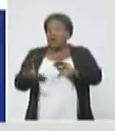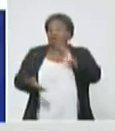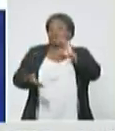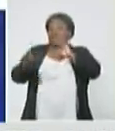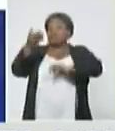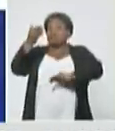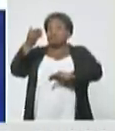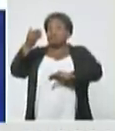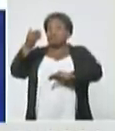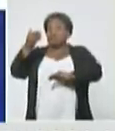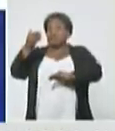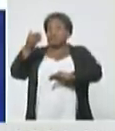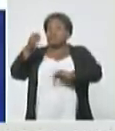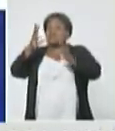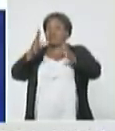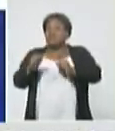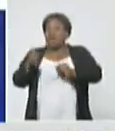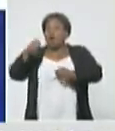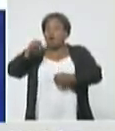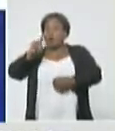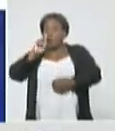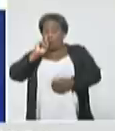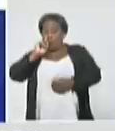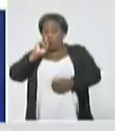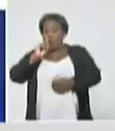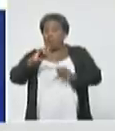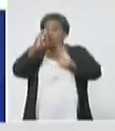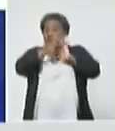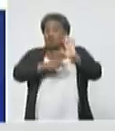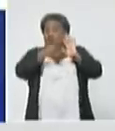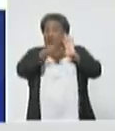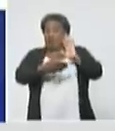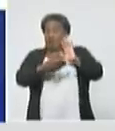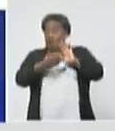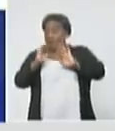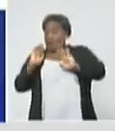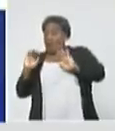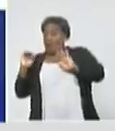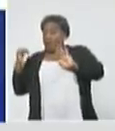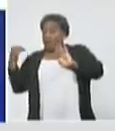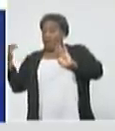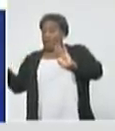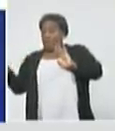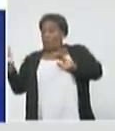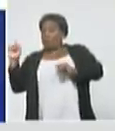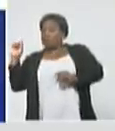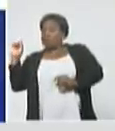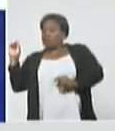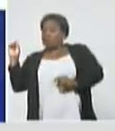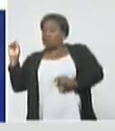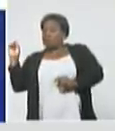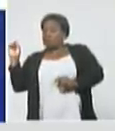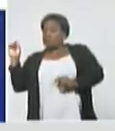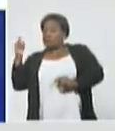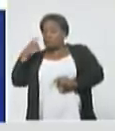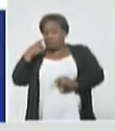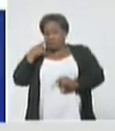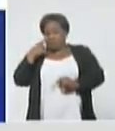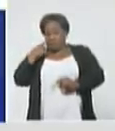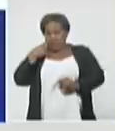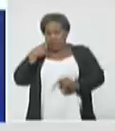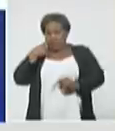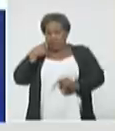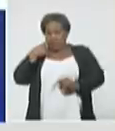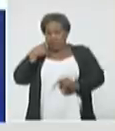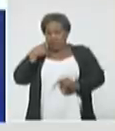junio. Y cuando vamos a la gráfica de al lado, pues ahí tienen ustedes la tendencia